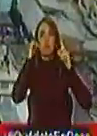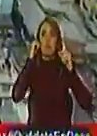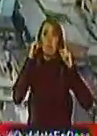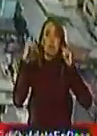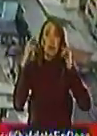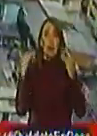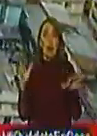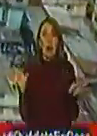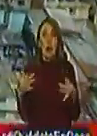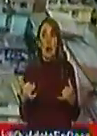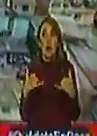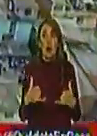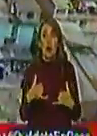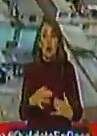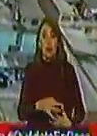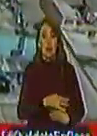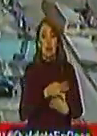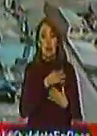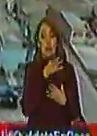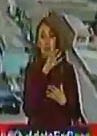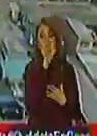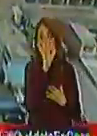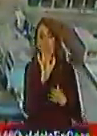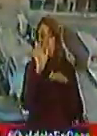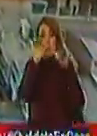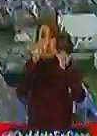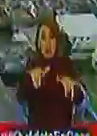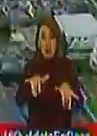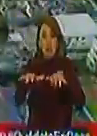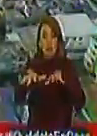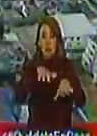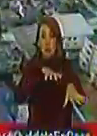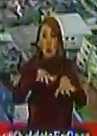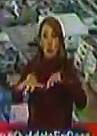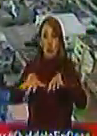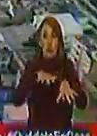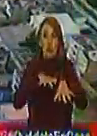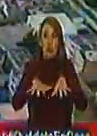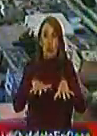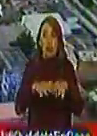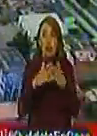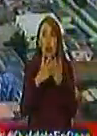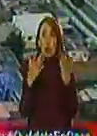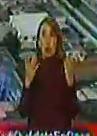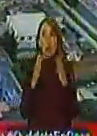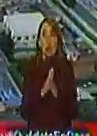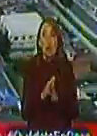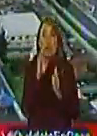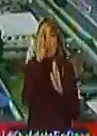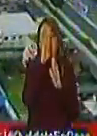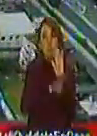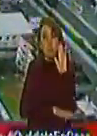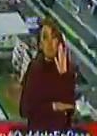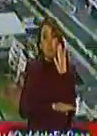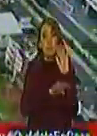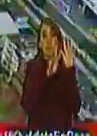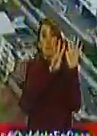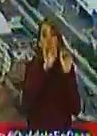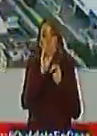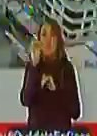Salud, ahora, por las restricciones en las actividades de las personas por el aislamiento y la cuarentena, disminuyeron en